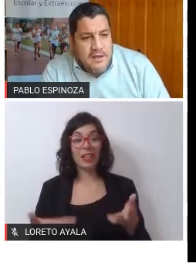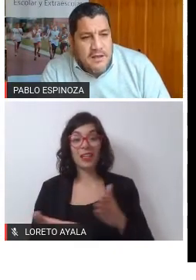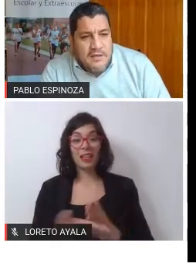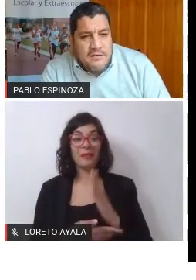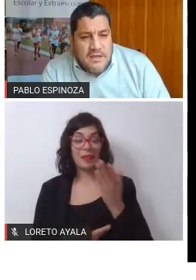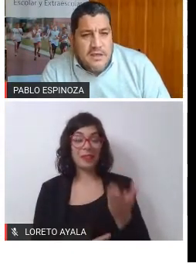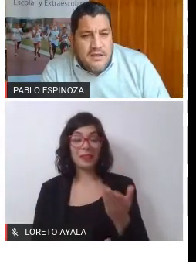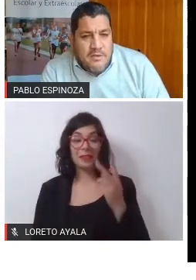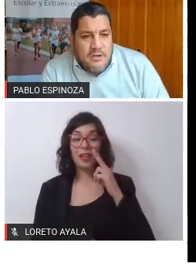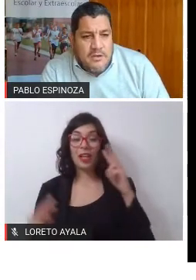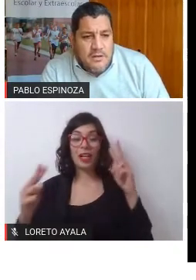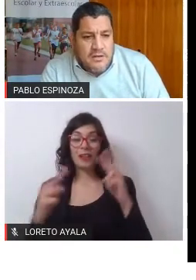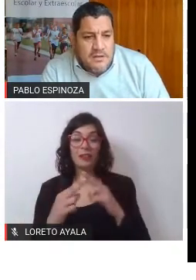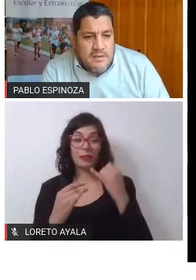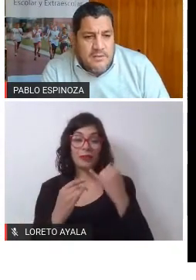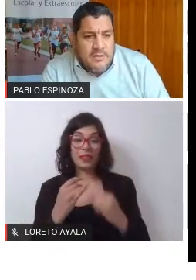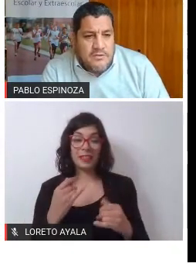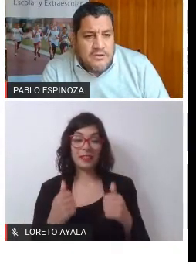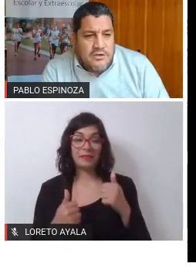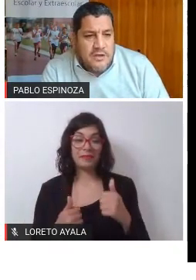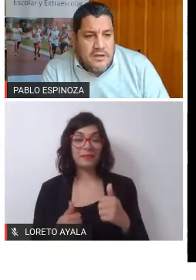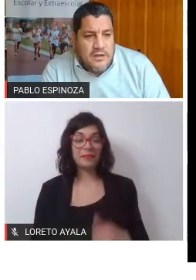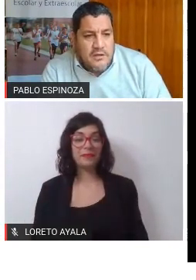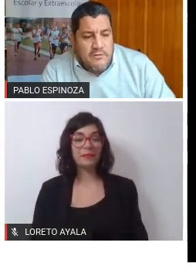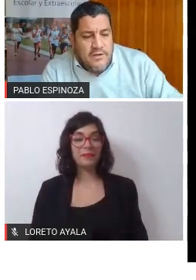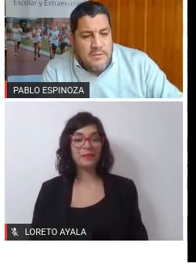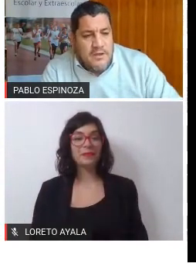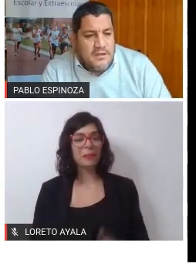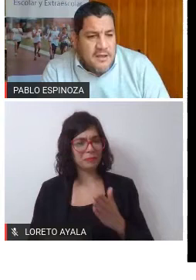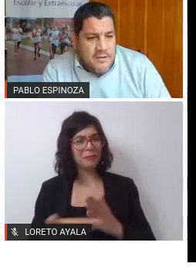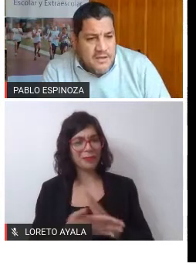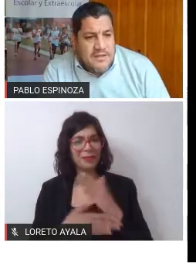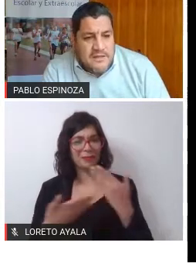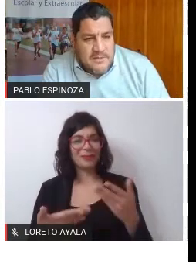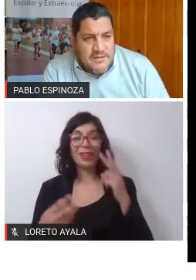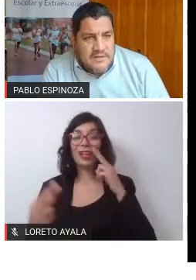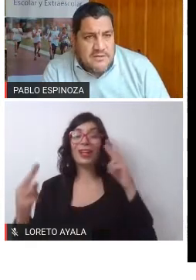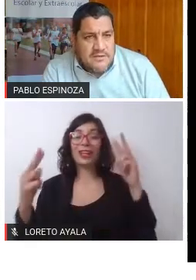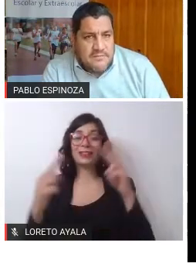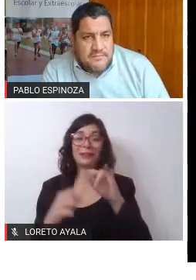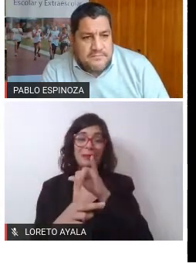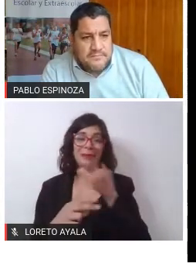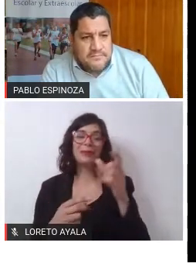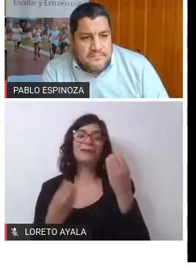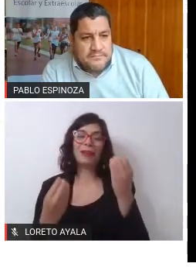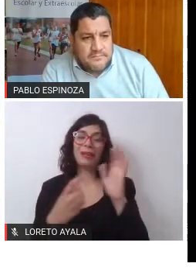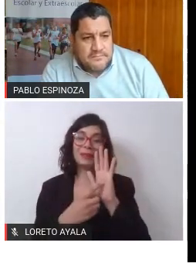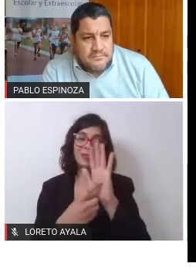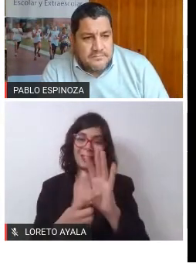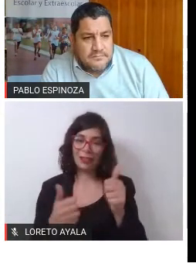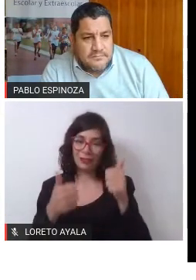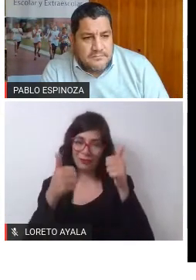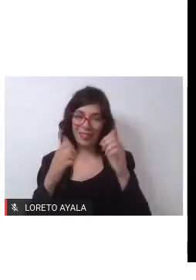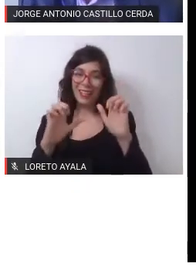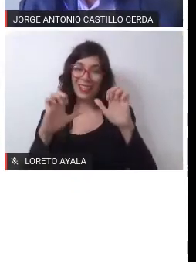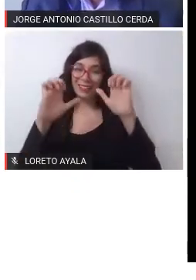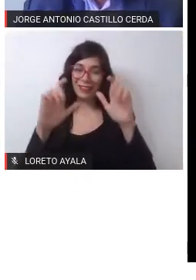final. Impecable, sí, la ya. Estamos en condiciones. Nos vemos, perfecto. Que tenga una excelente presentación. Muchas gracias,